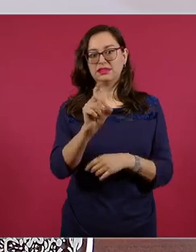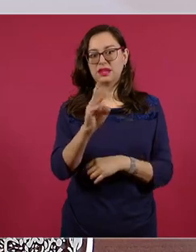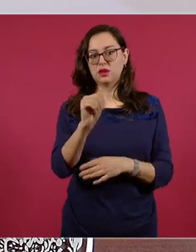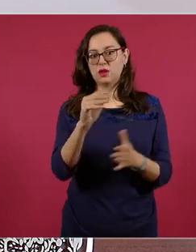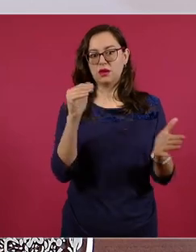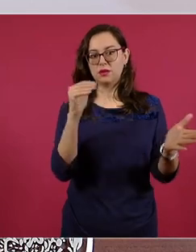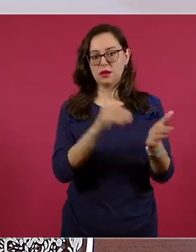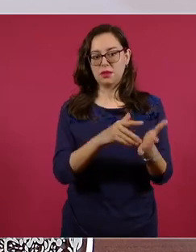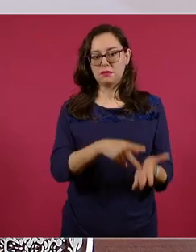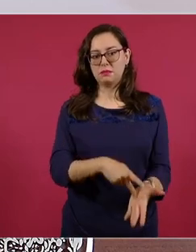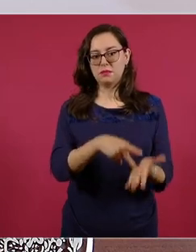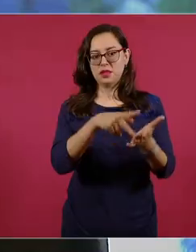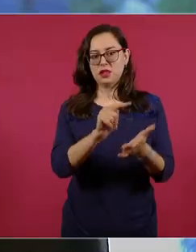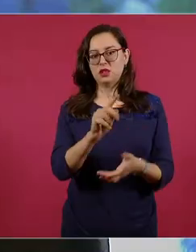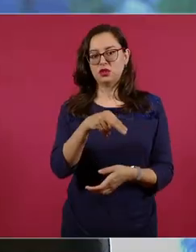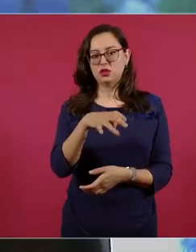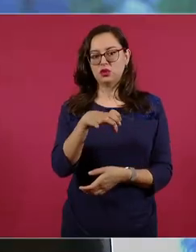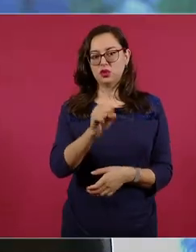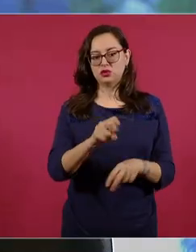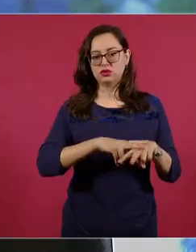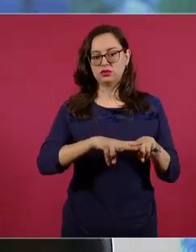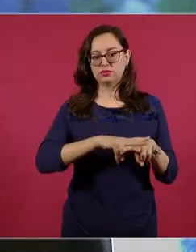39.562 toneladas de riel,